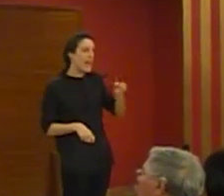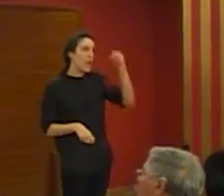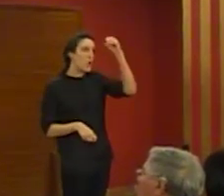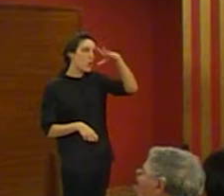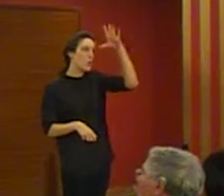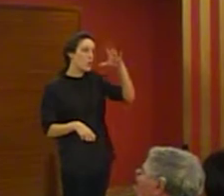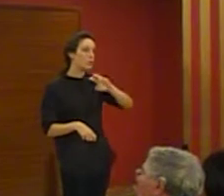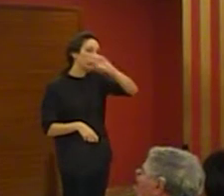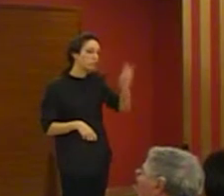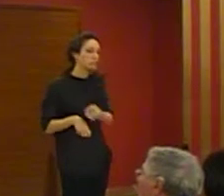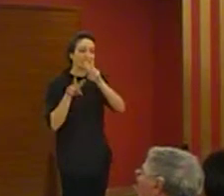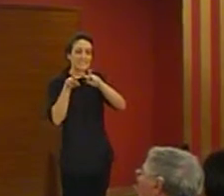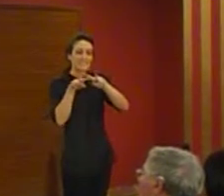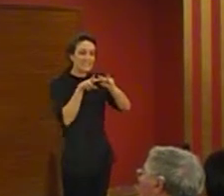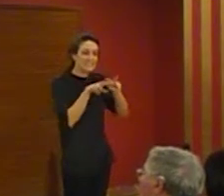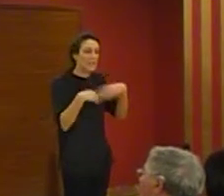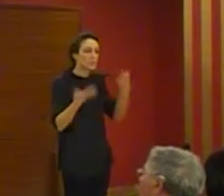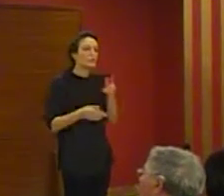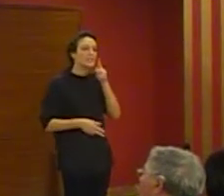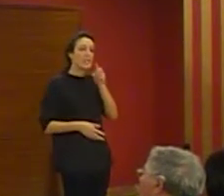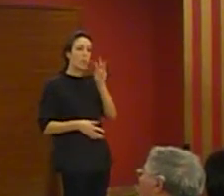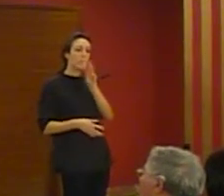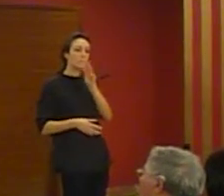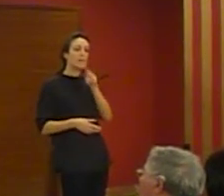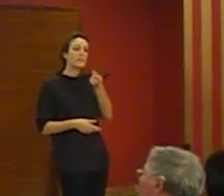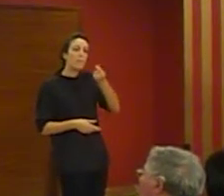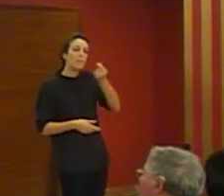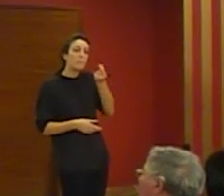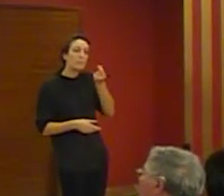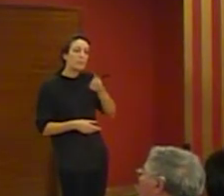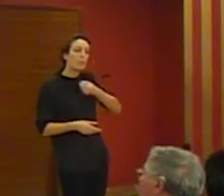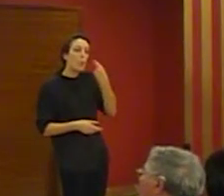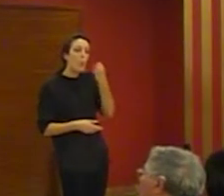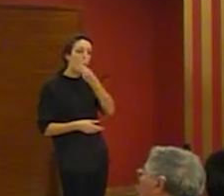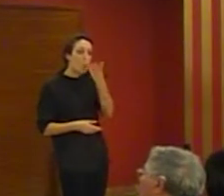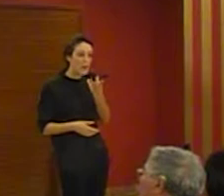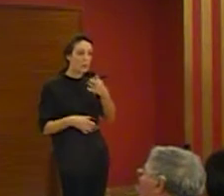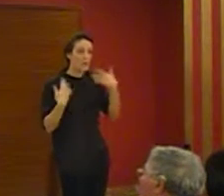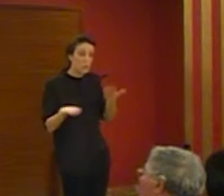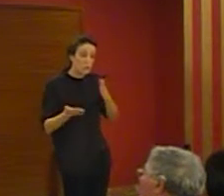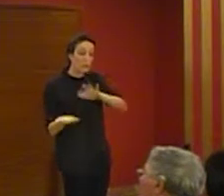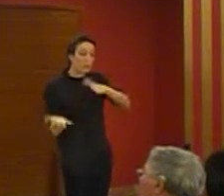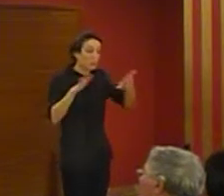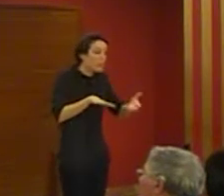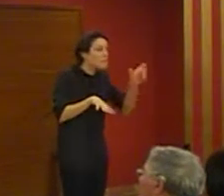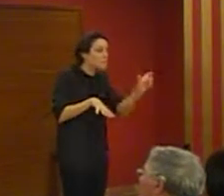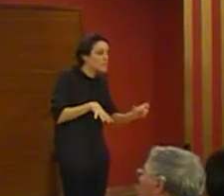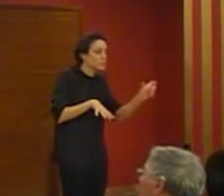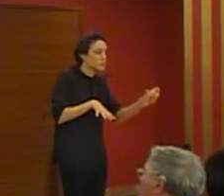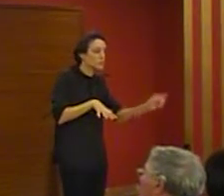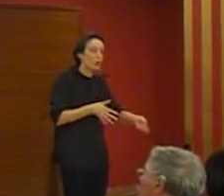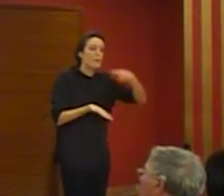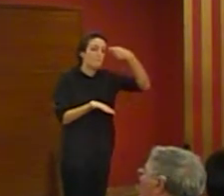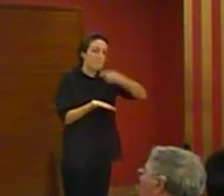que saber cuánto vale el kilovatio y la gente tiene que pagar lo que valga el kilovatio. Probablemente